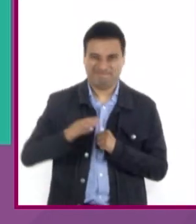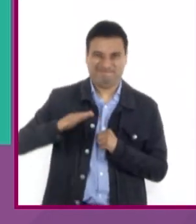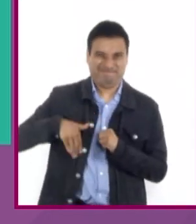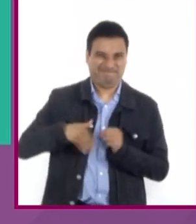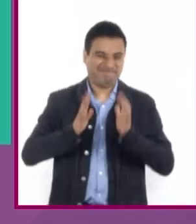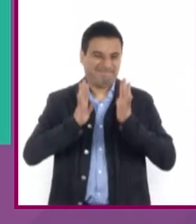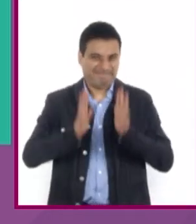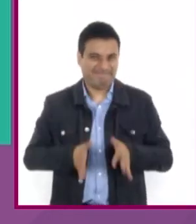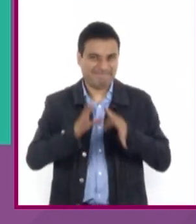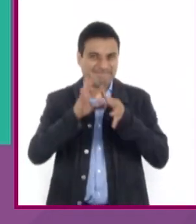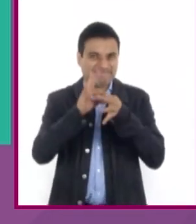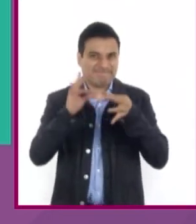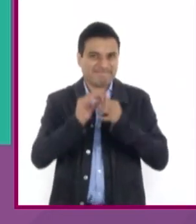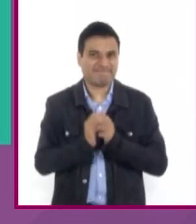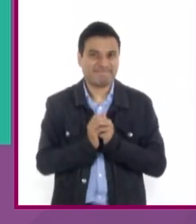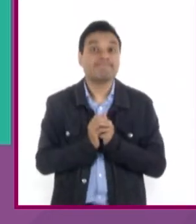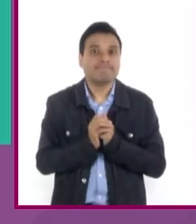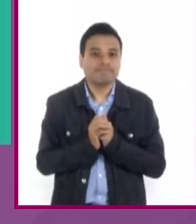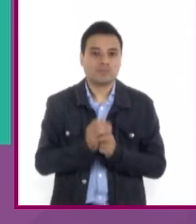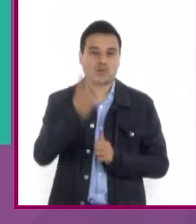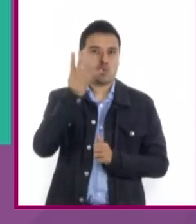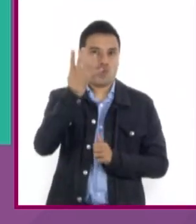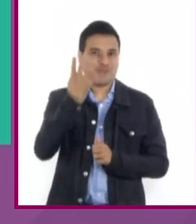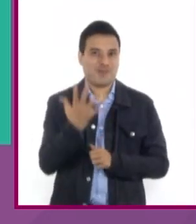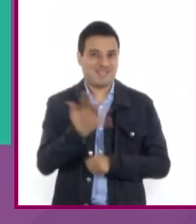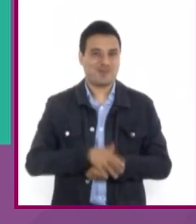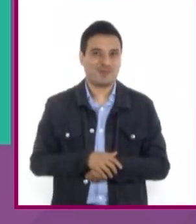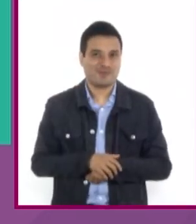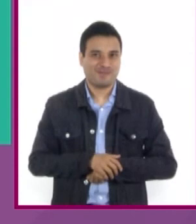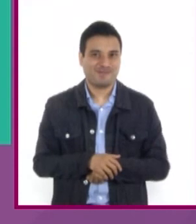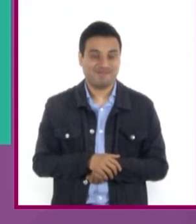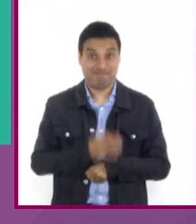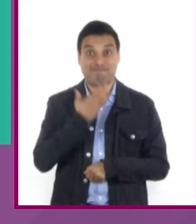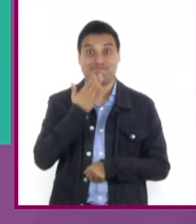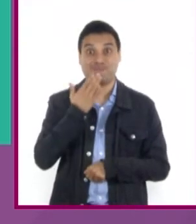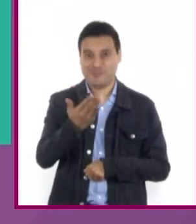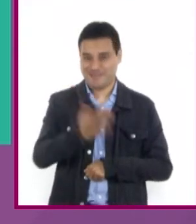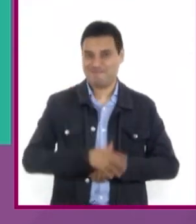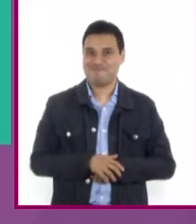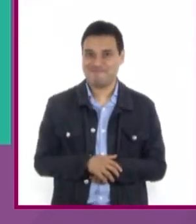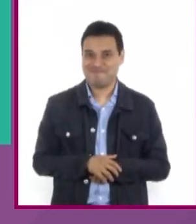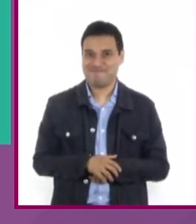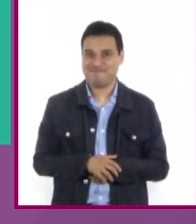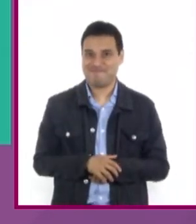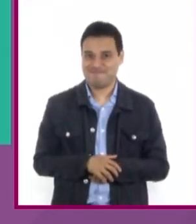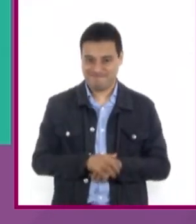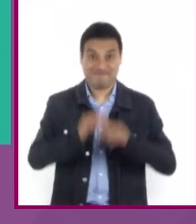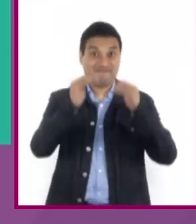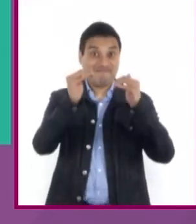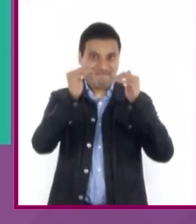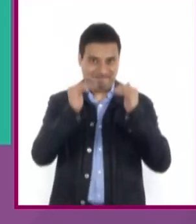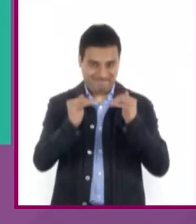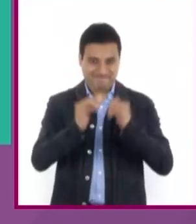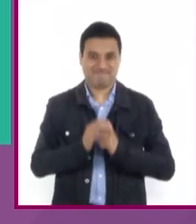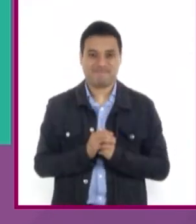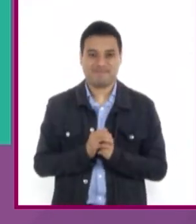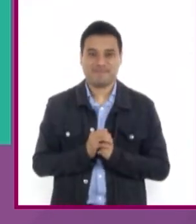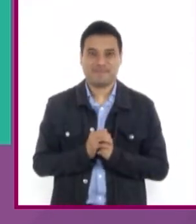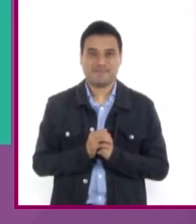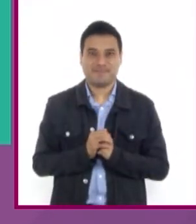definición, es 4/5. Muy bien, pasemos al segundo